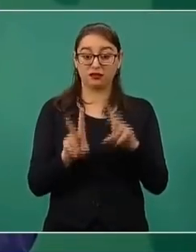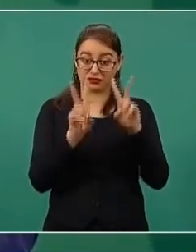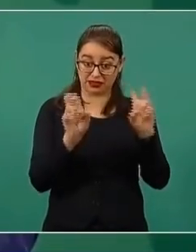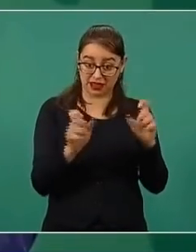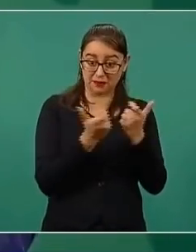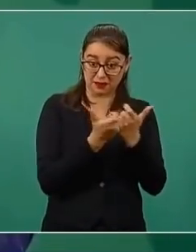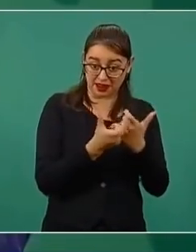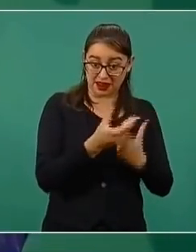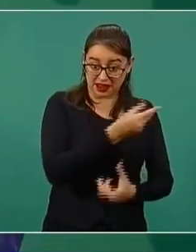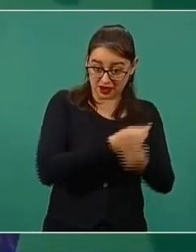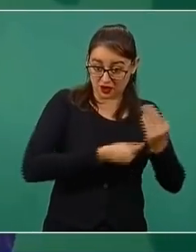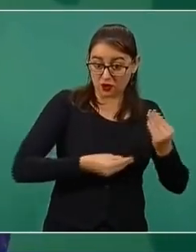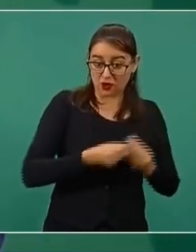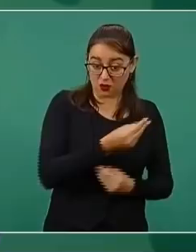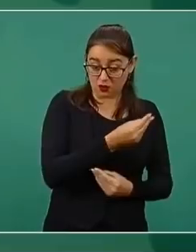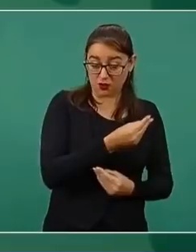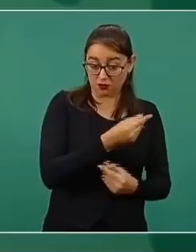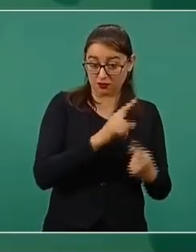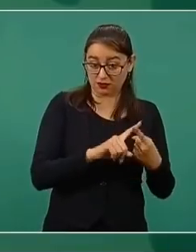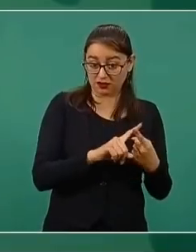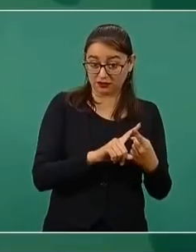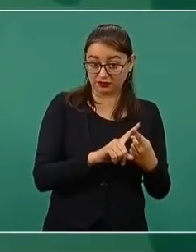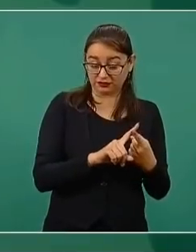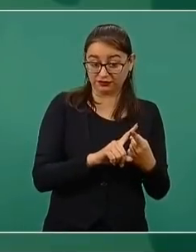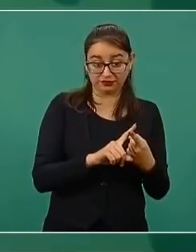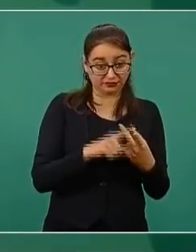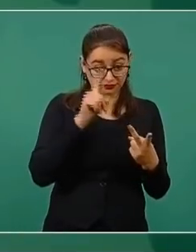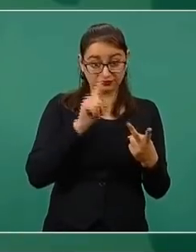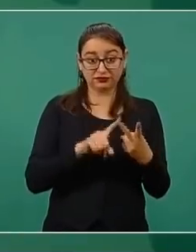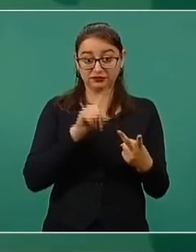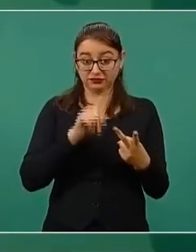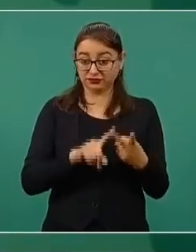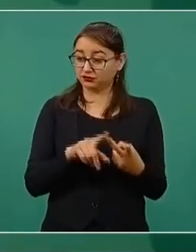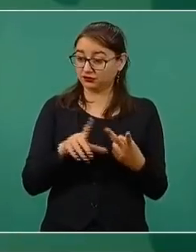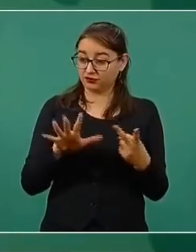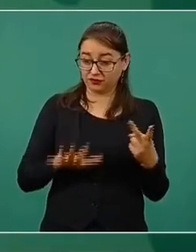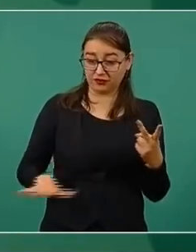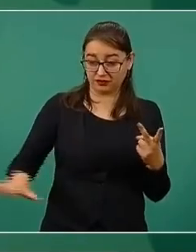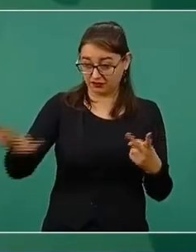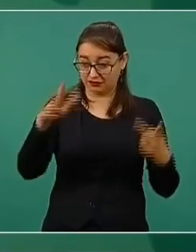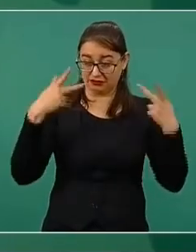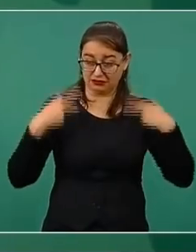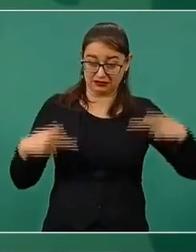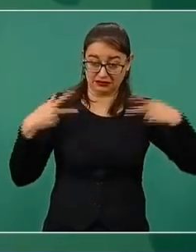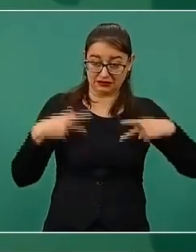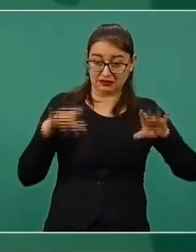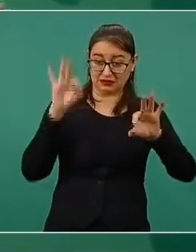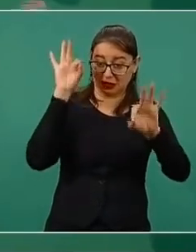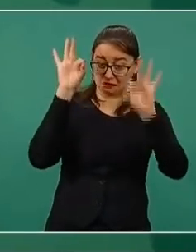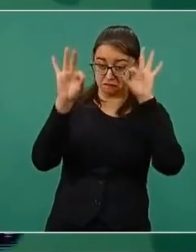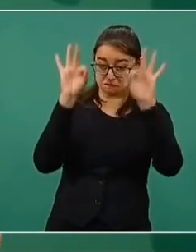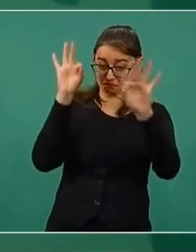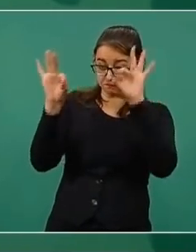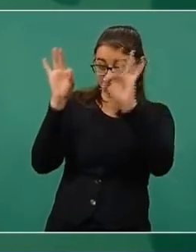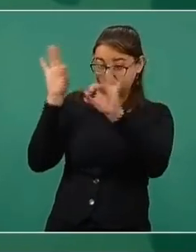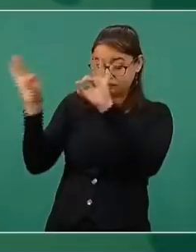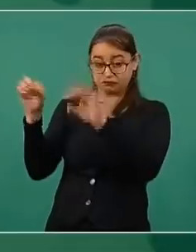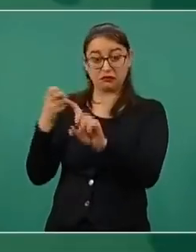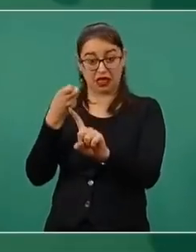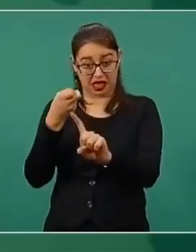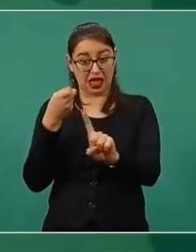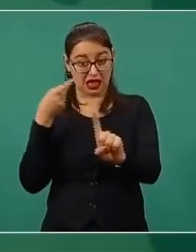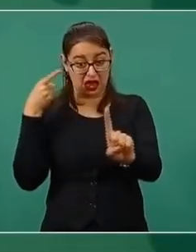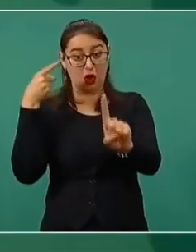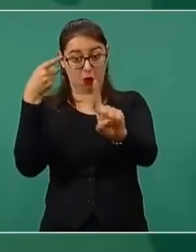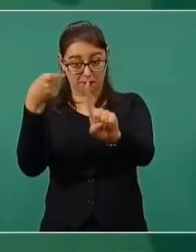es que se introdujo en la mente de muchos, o ese fue el propósito. Ayer hablaba